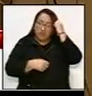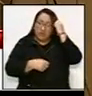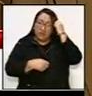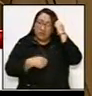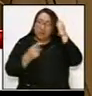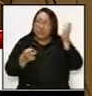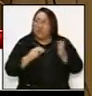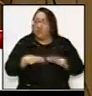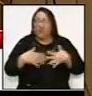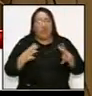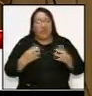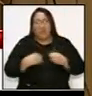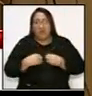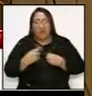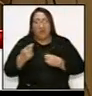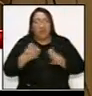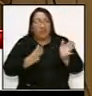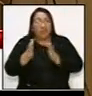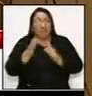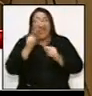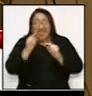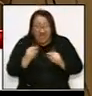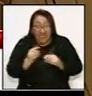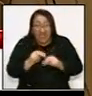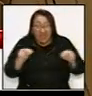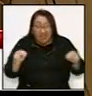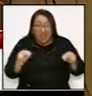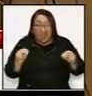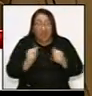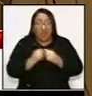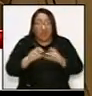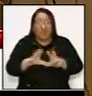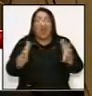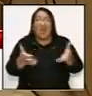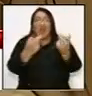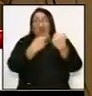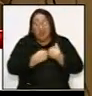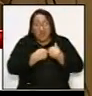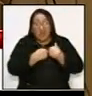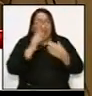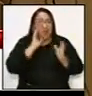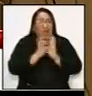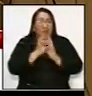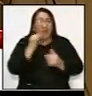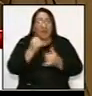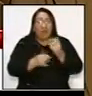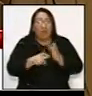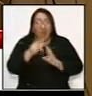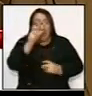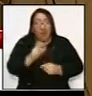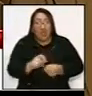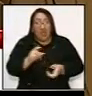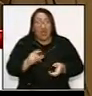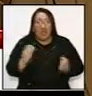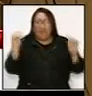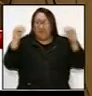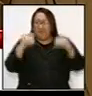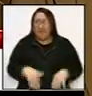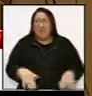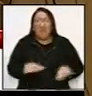no es insostenible, un operativo de esa dimensión, con esas responsabilidades, y que termine en un rotundo